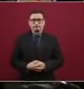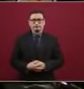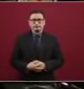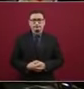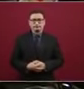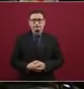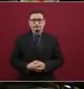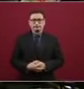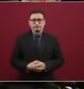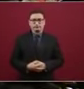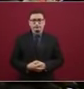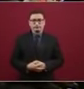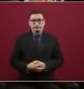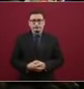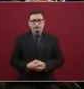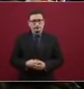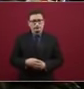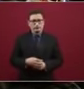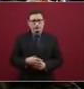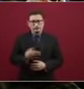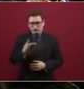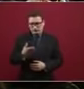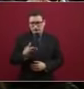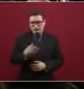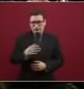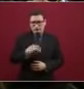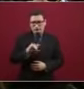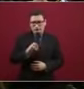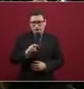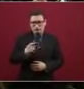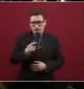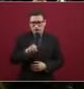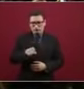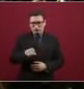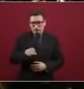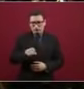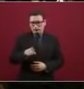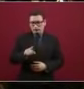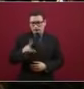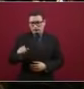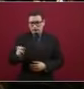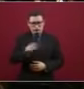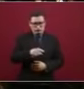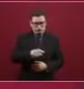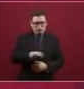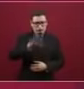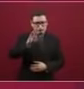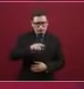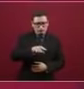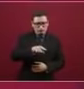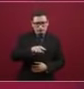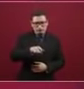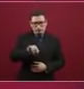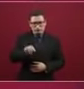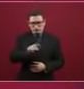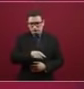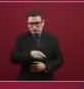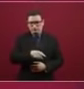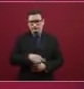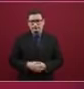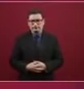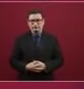Si les parece, luego le vamos a dar la palabra a Jorge. ¿Tú levantaste la mano? ¿Levantaste? Ah, sí, bueno.